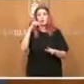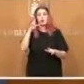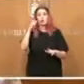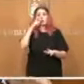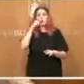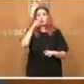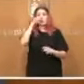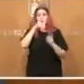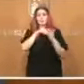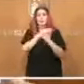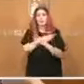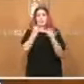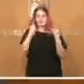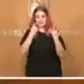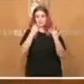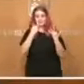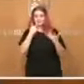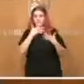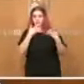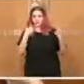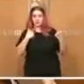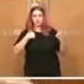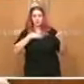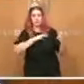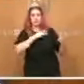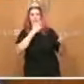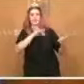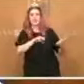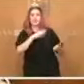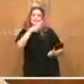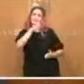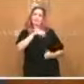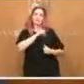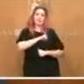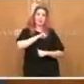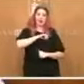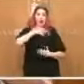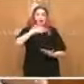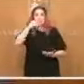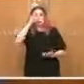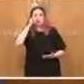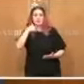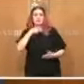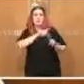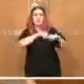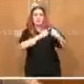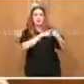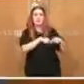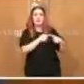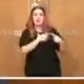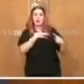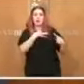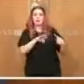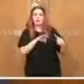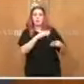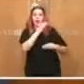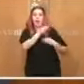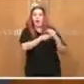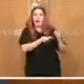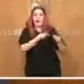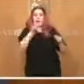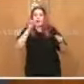cito: por nuestra parte, podemos ser generosos y esperar estos 3 meses, aunque no sabemos si las familias pueden hacer